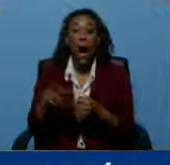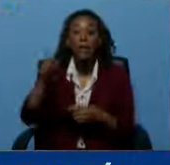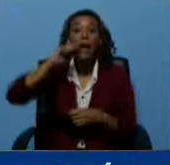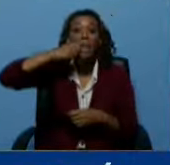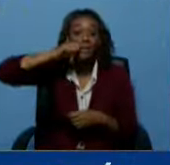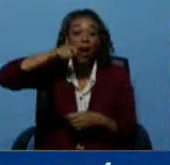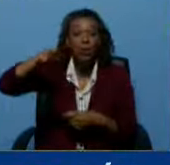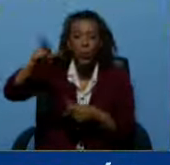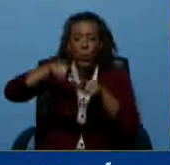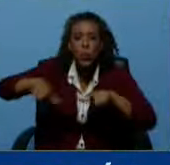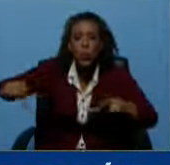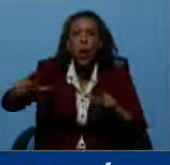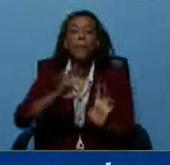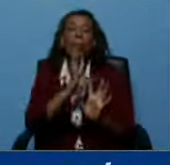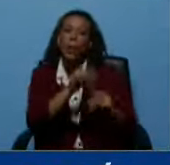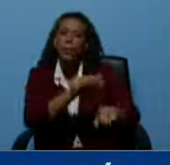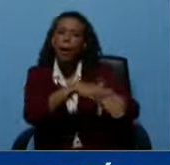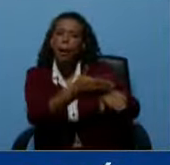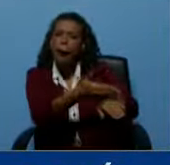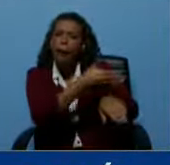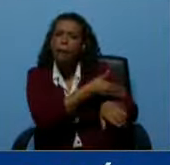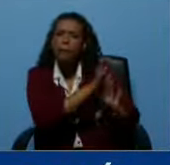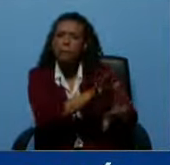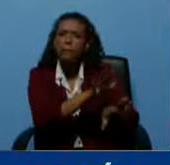odontología, presidente, lo que le comentaba.